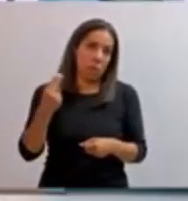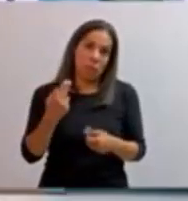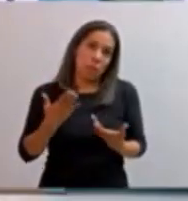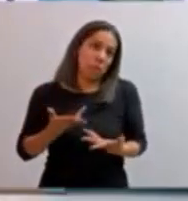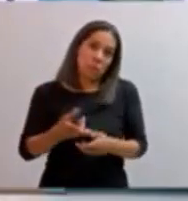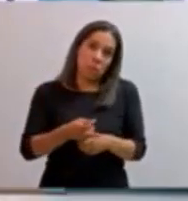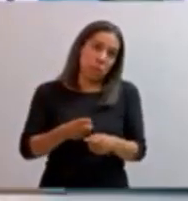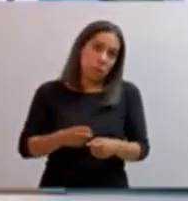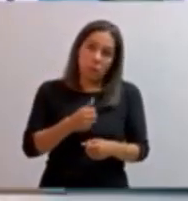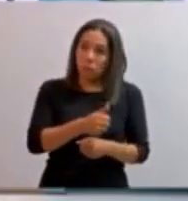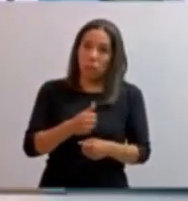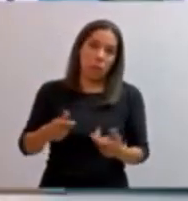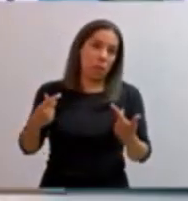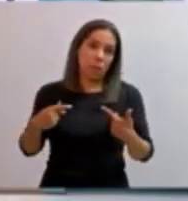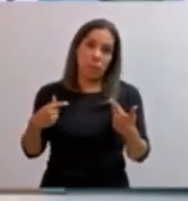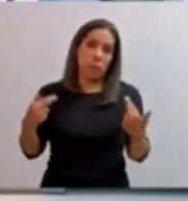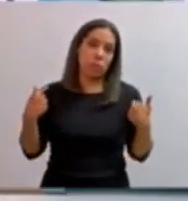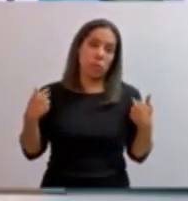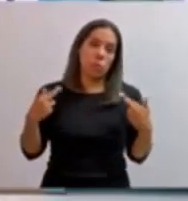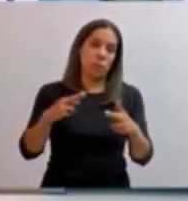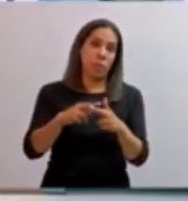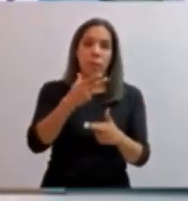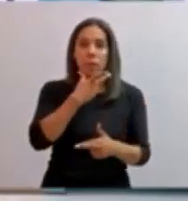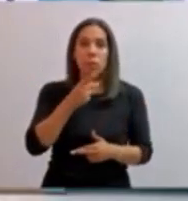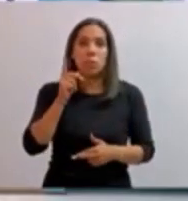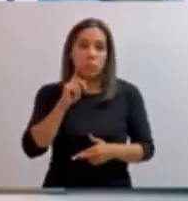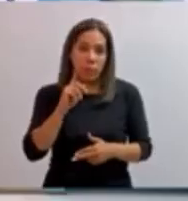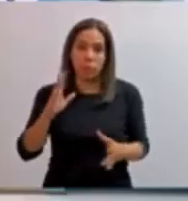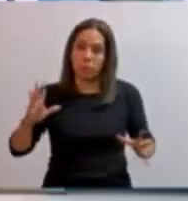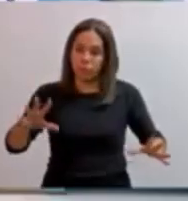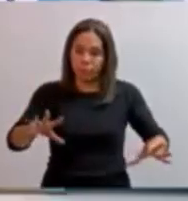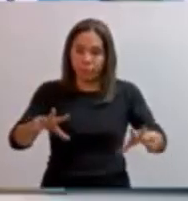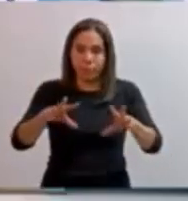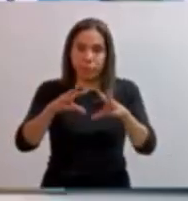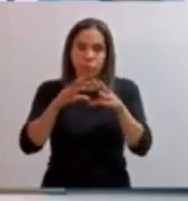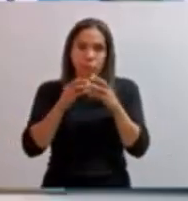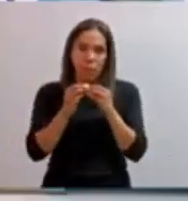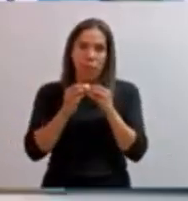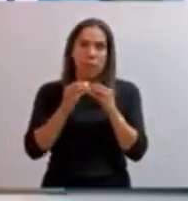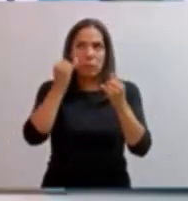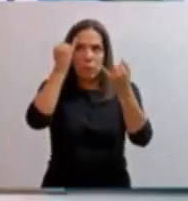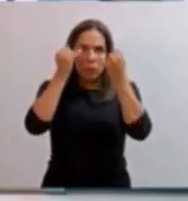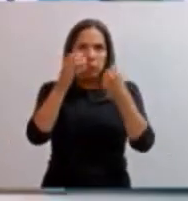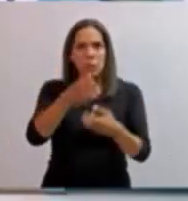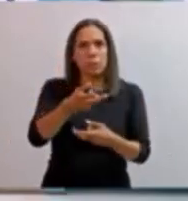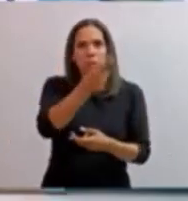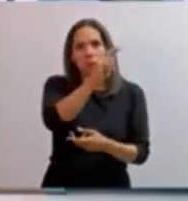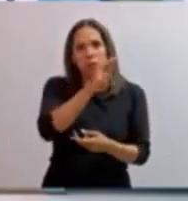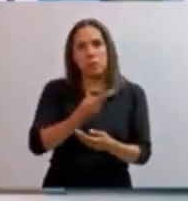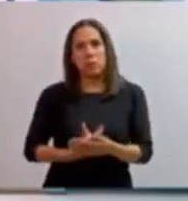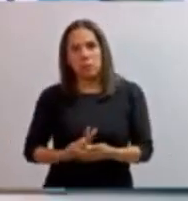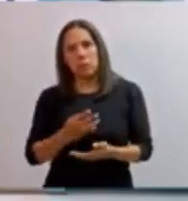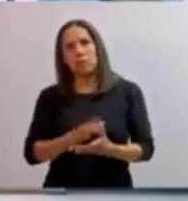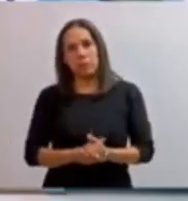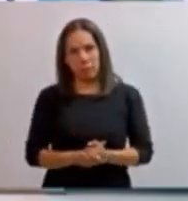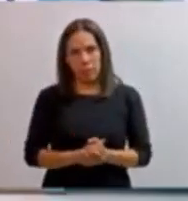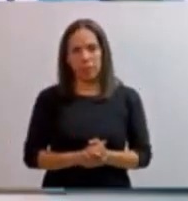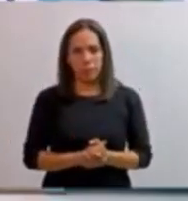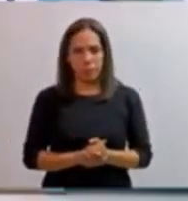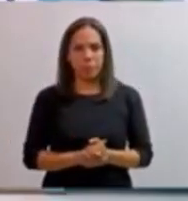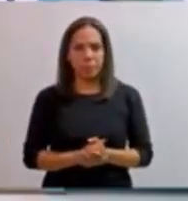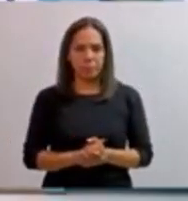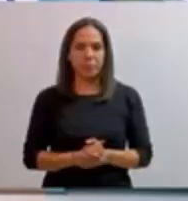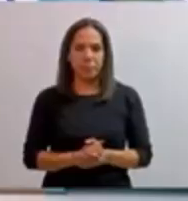porque justamente parte de la nueva escuela mexicana es esta visión humanista y que nos considera a